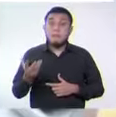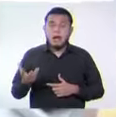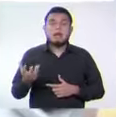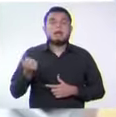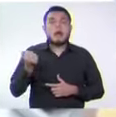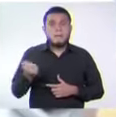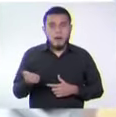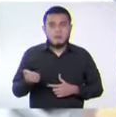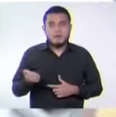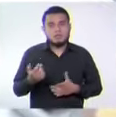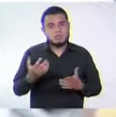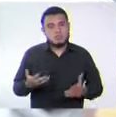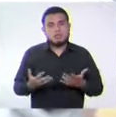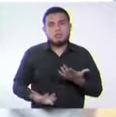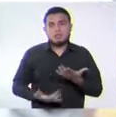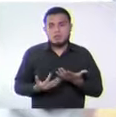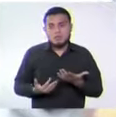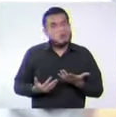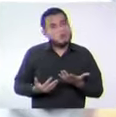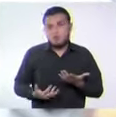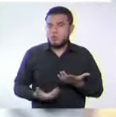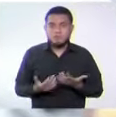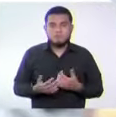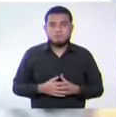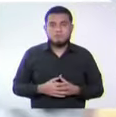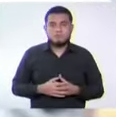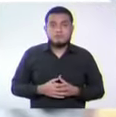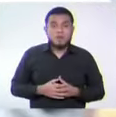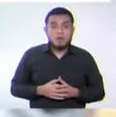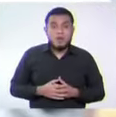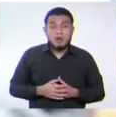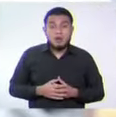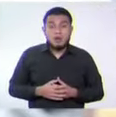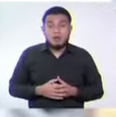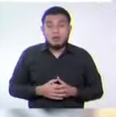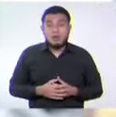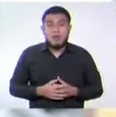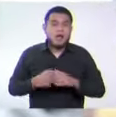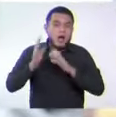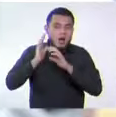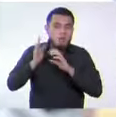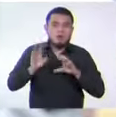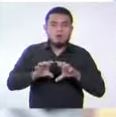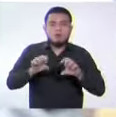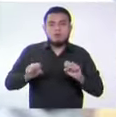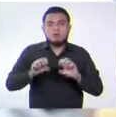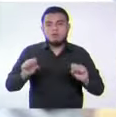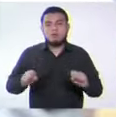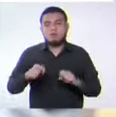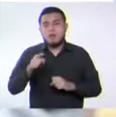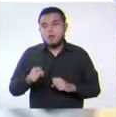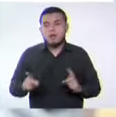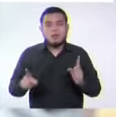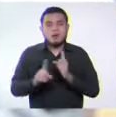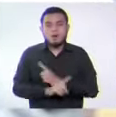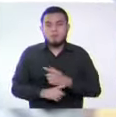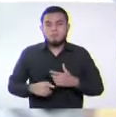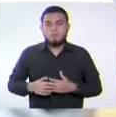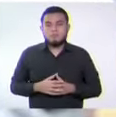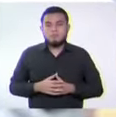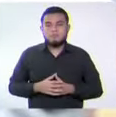papas, ya sea cocida y cruda, los embutidos. ¿Puedes adivinar cuál fue el que no cambió de color?